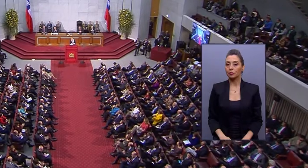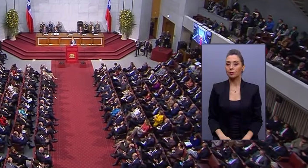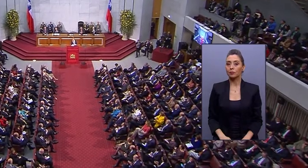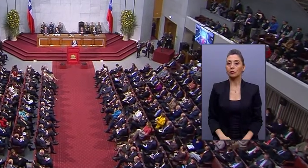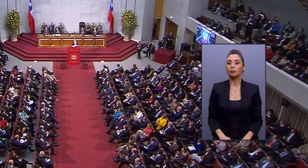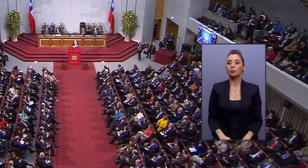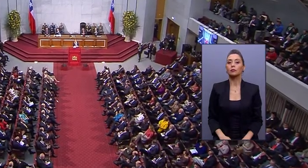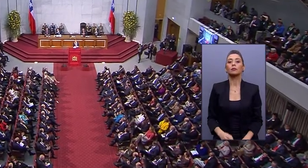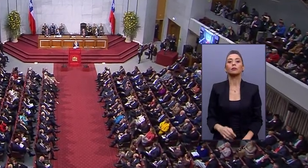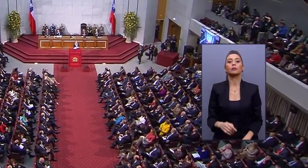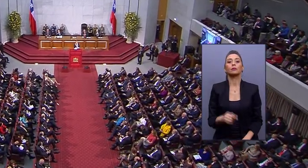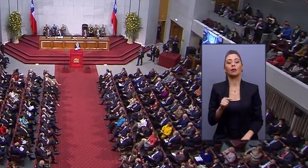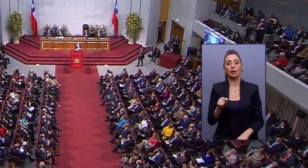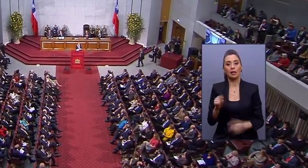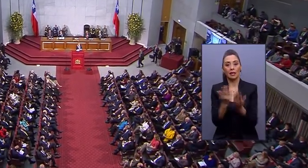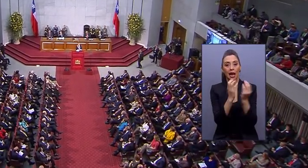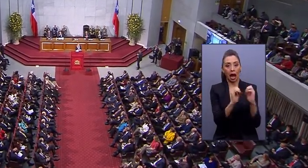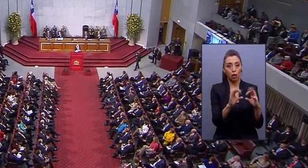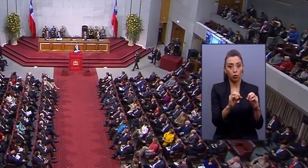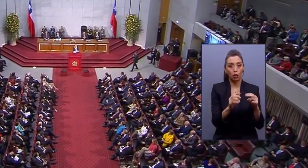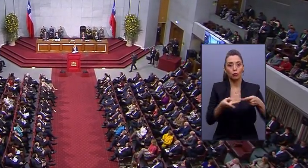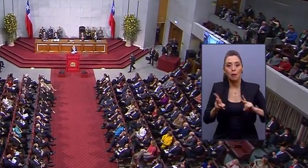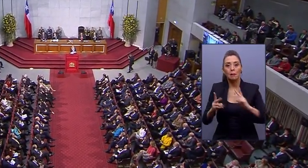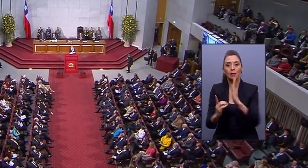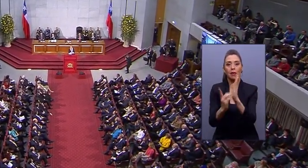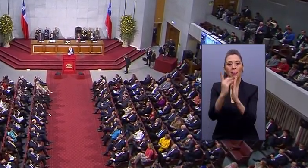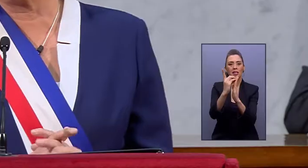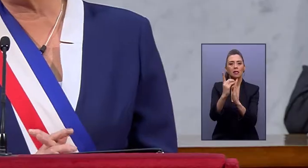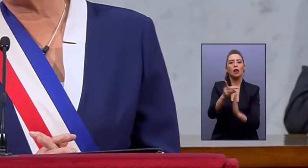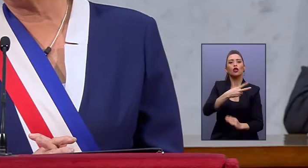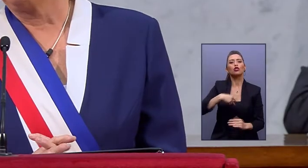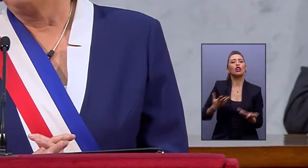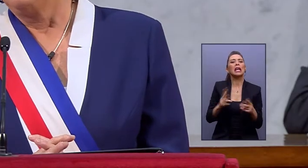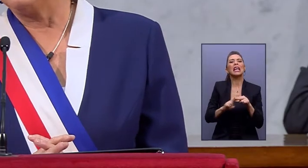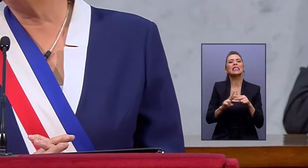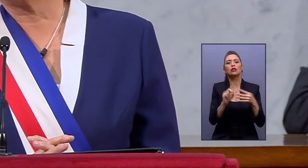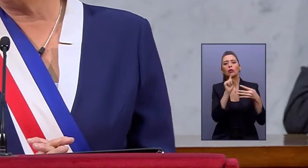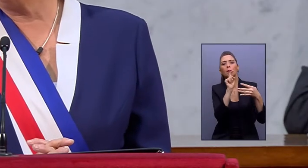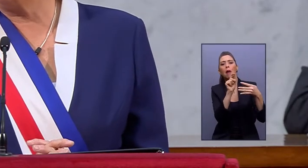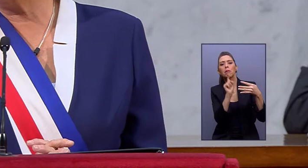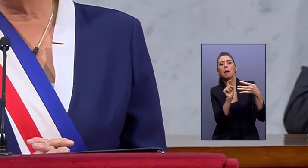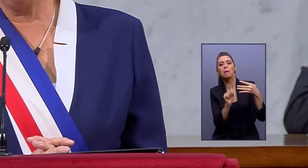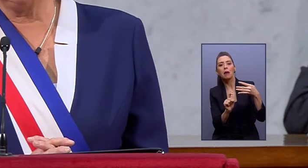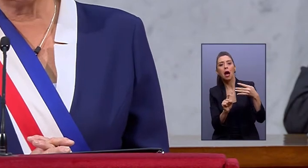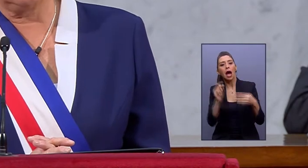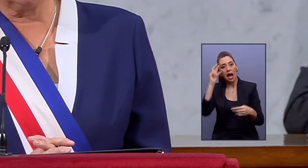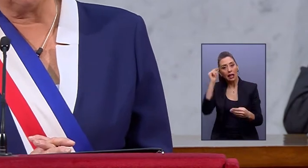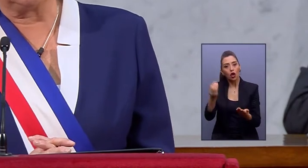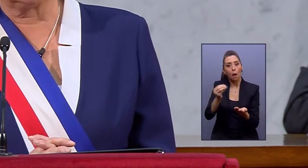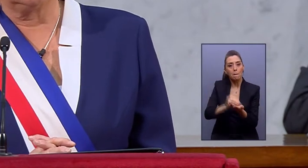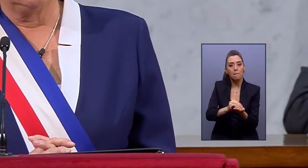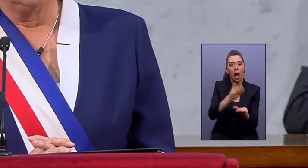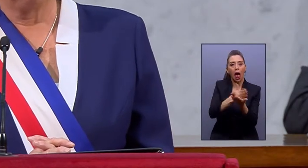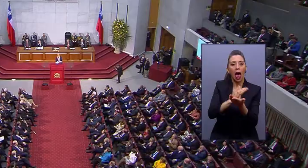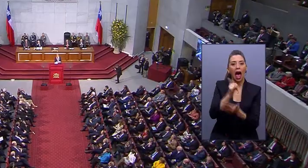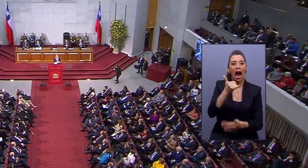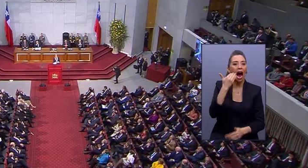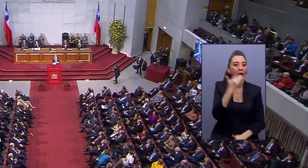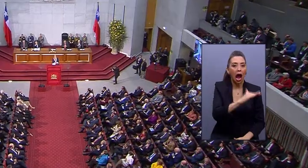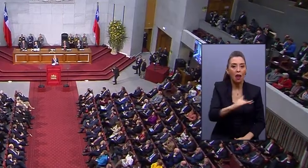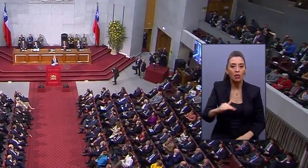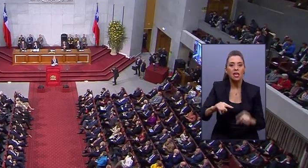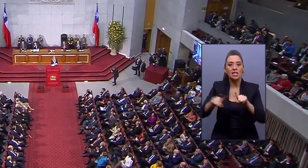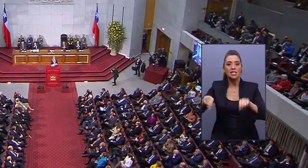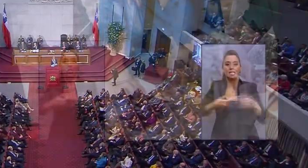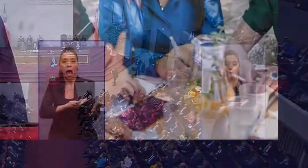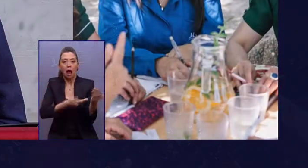Y a la vez como palanca fundamental del desarrollo. ¿Y qué hemos hecho en concreto? Hemos creado más jardines y salas cunas, porque quienes